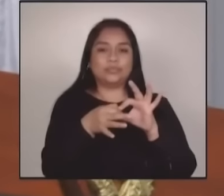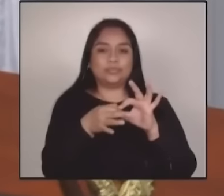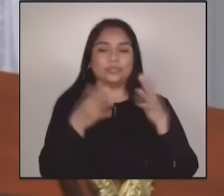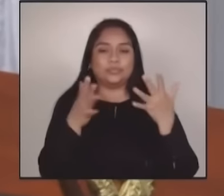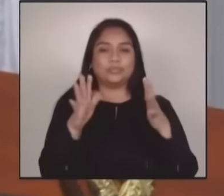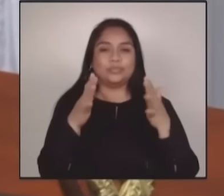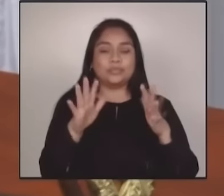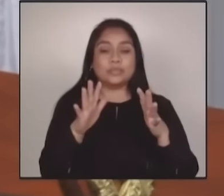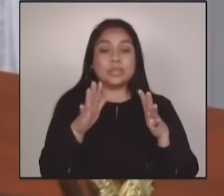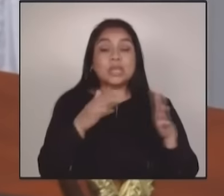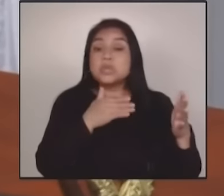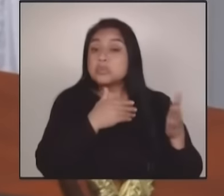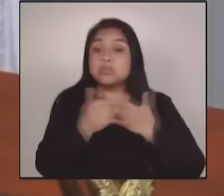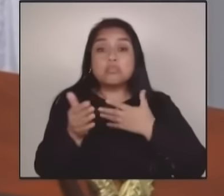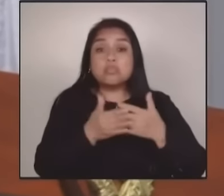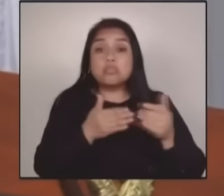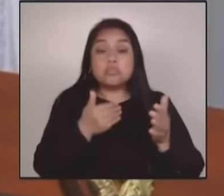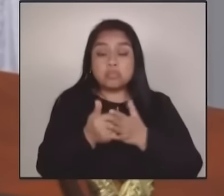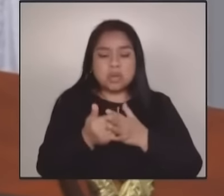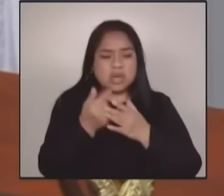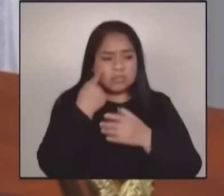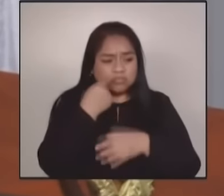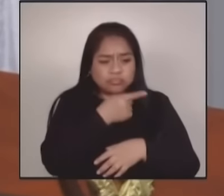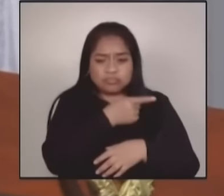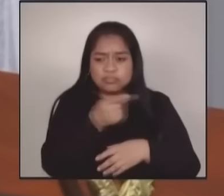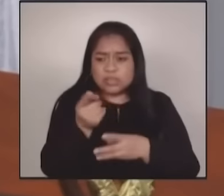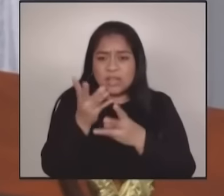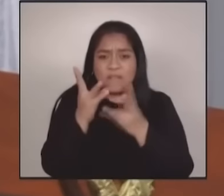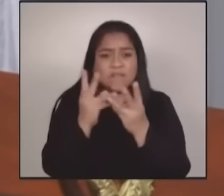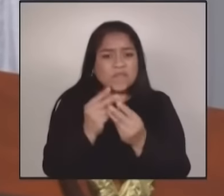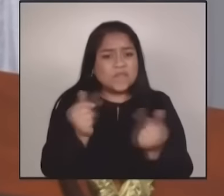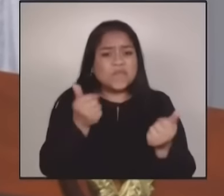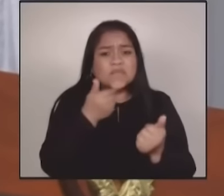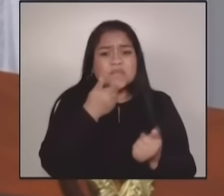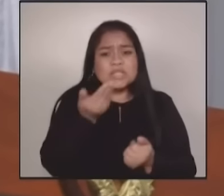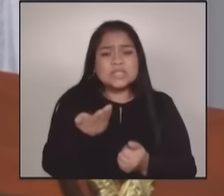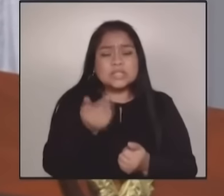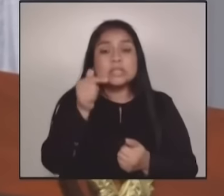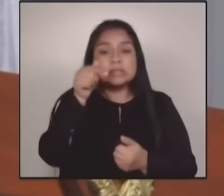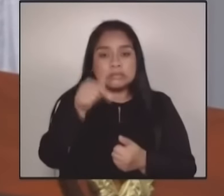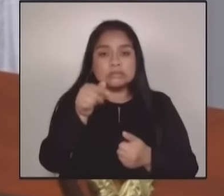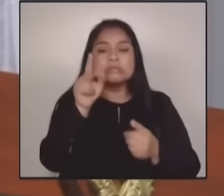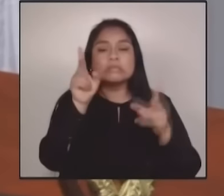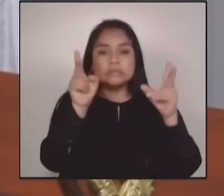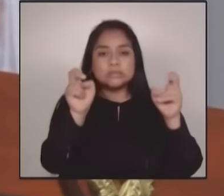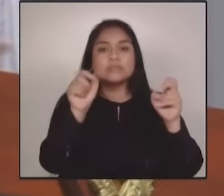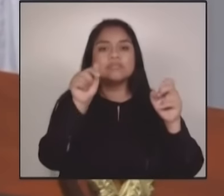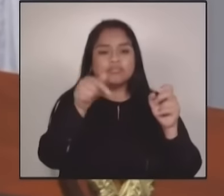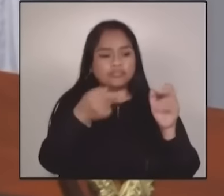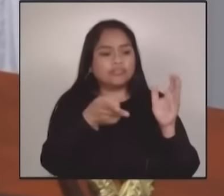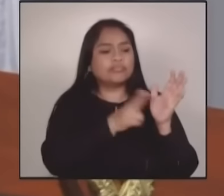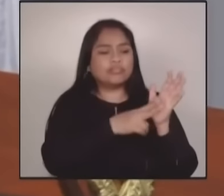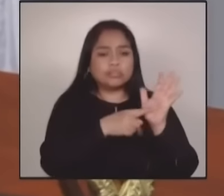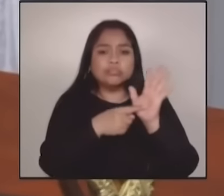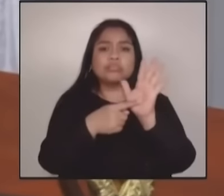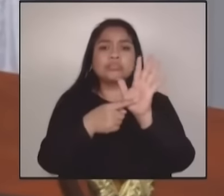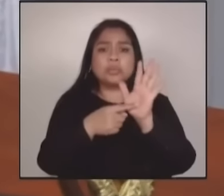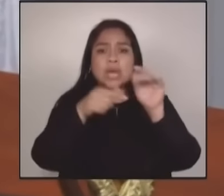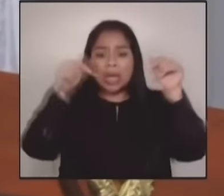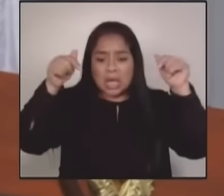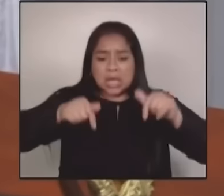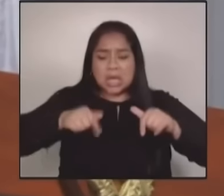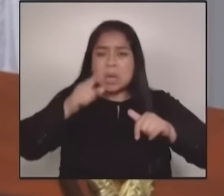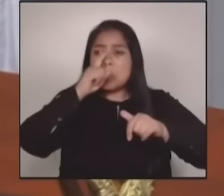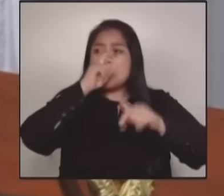A pesar de su simplicidad, esta fórmula ha estado notoriamente ausente en